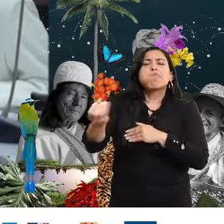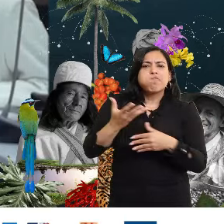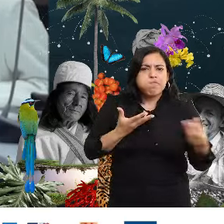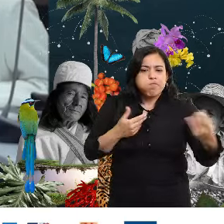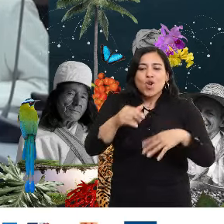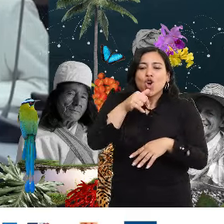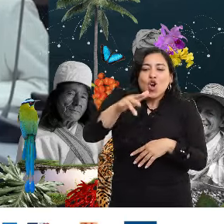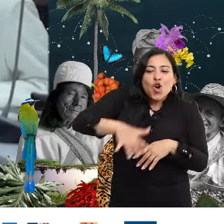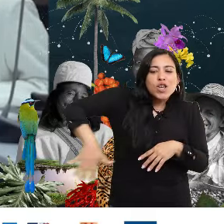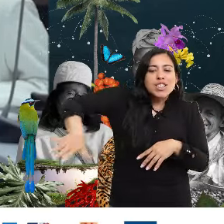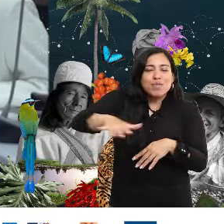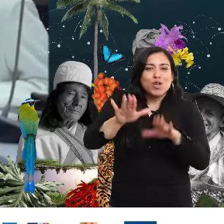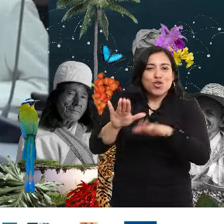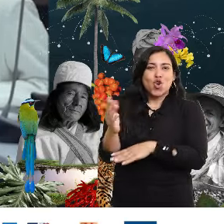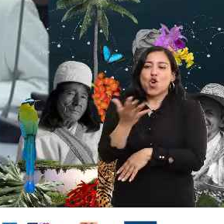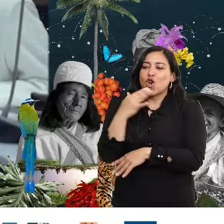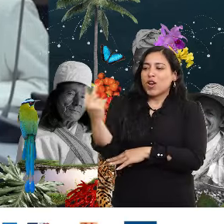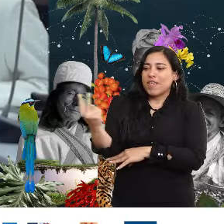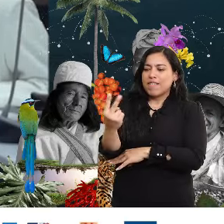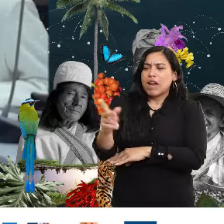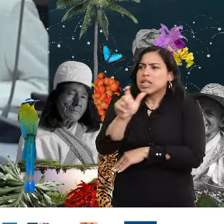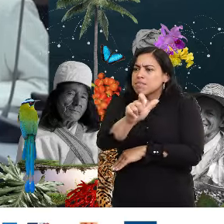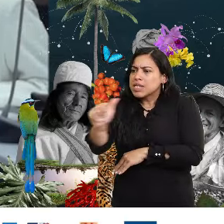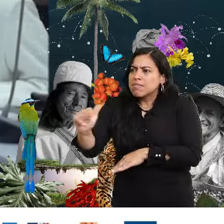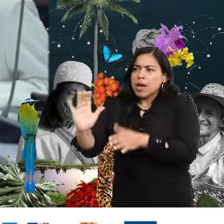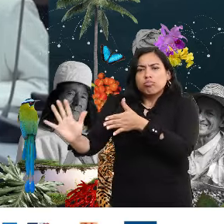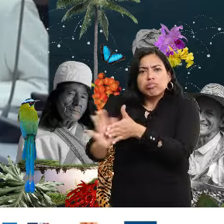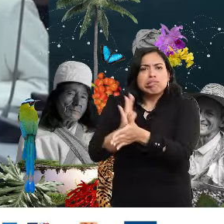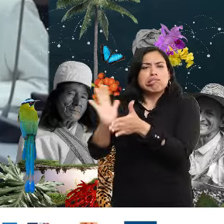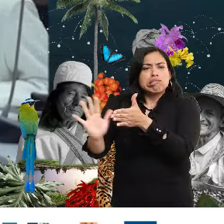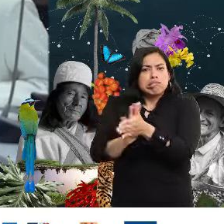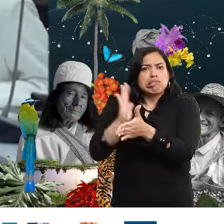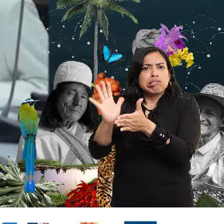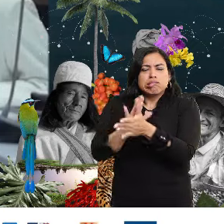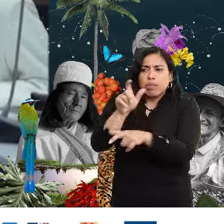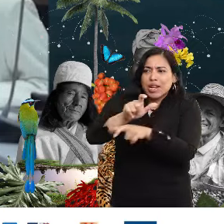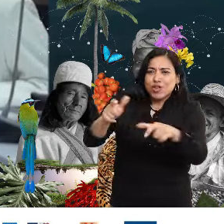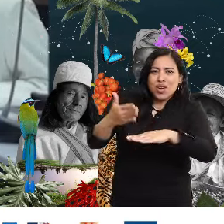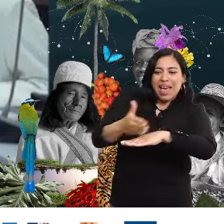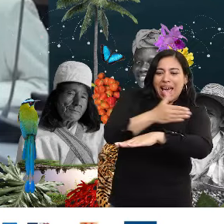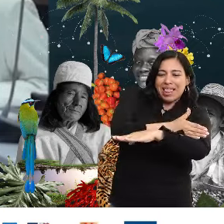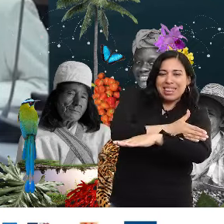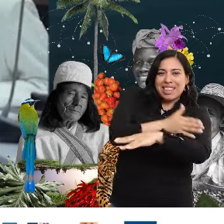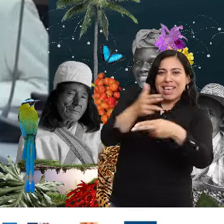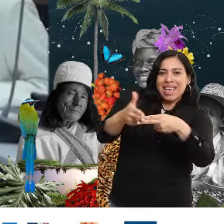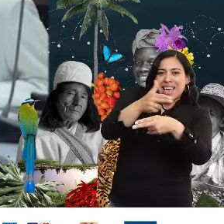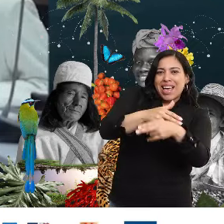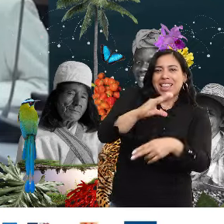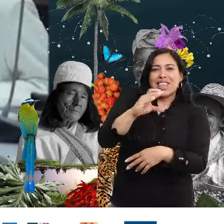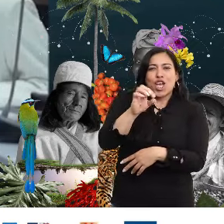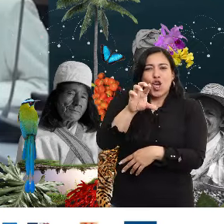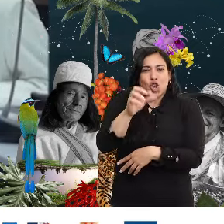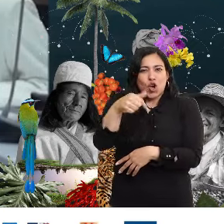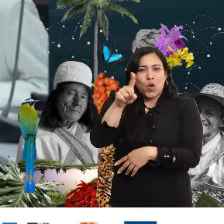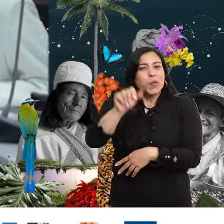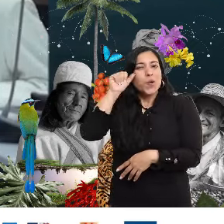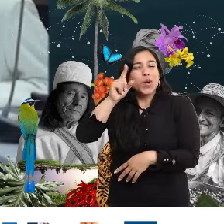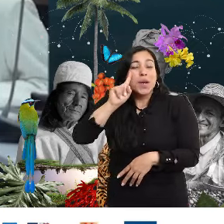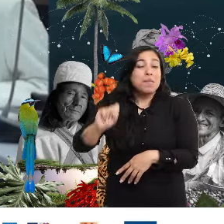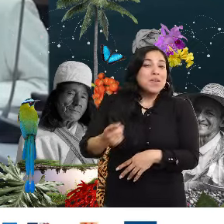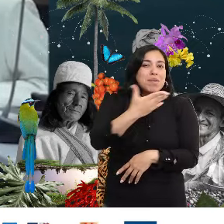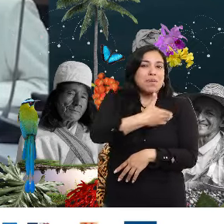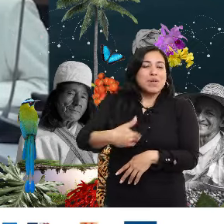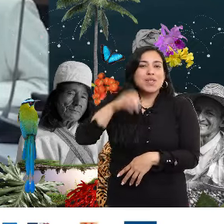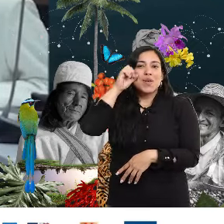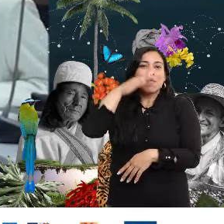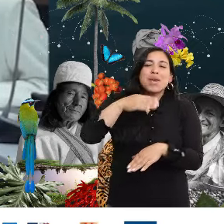zona verde las declaraciones de todas las pre-COPs, cuando inauguramos con el presidente Petro, de la